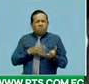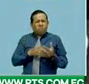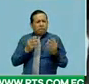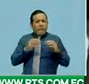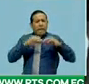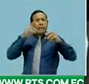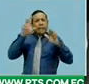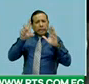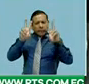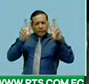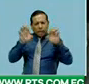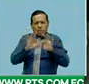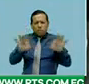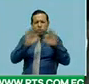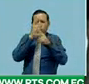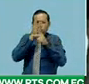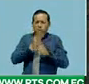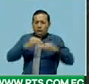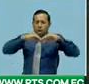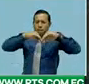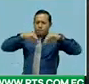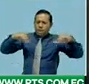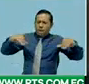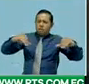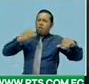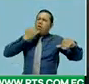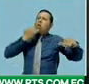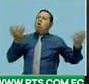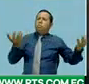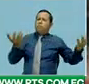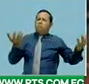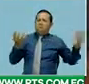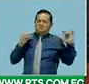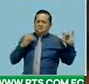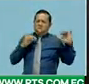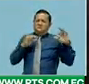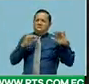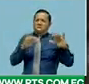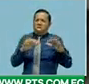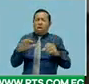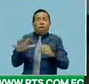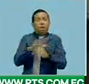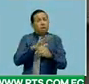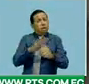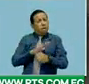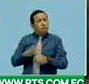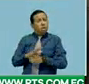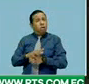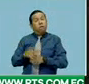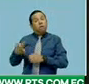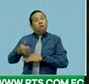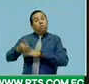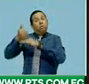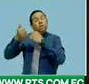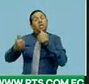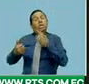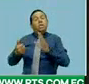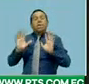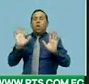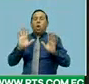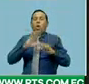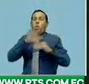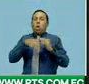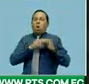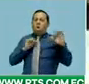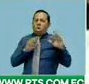la viceministra de Educación, Isabel Maldonado, no es un retorno a clases del 100% de la capacidad. Habrá horarios rotativos y de